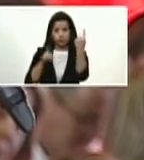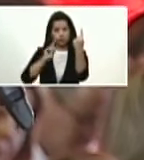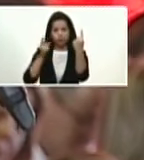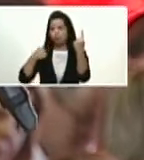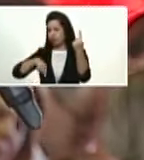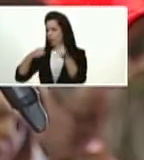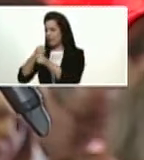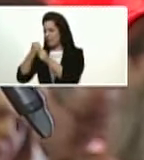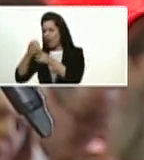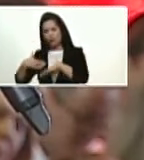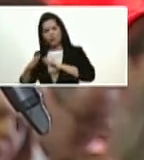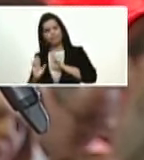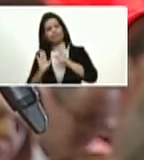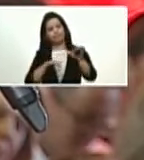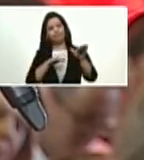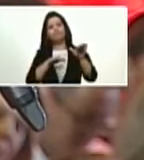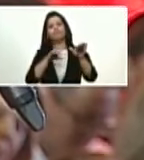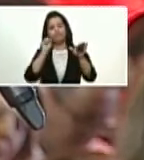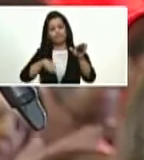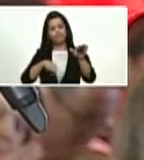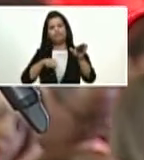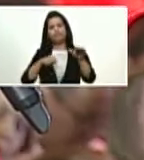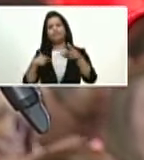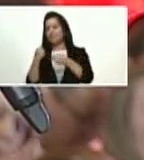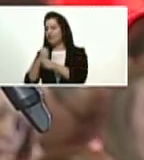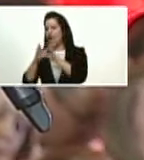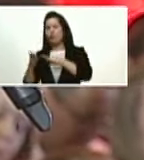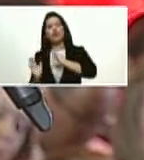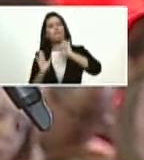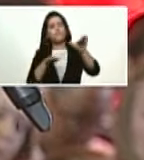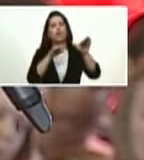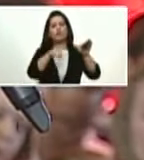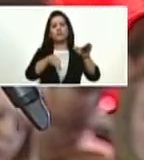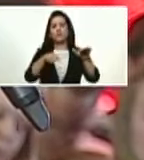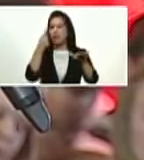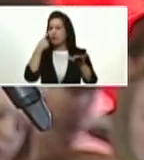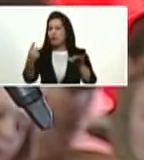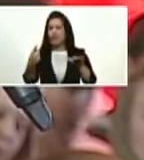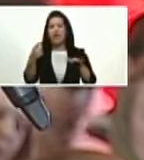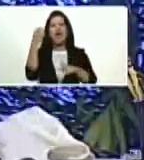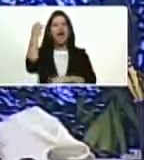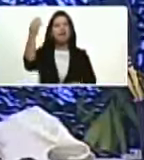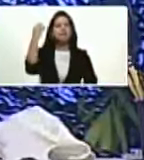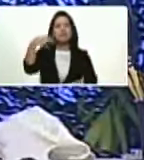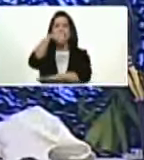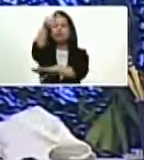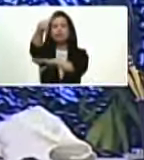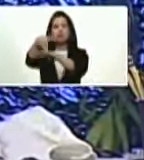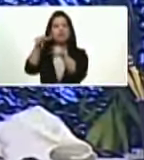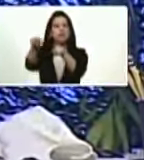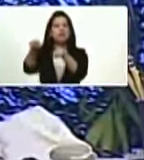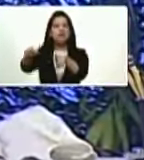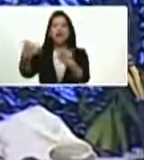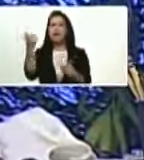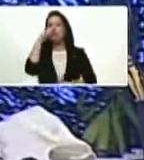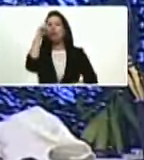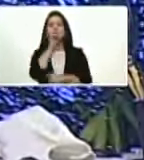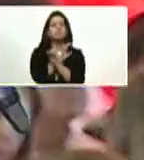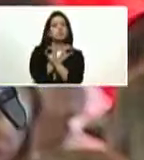clase trabajadora para acabar con esta asamblea burguesa que